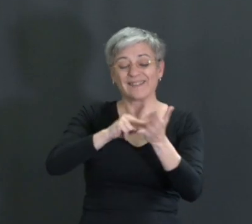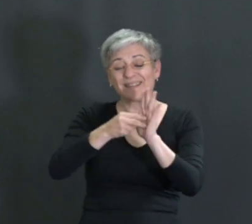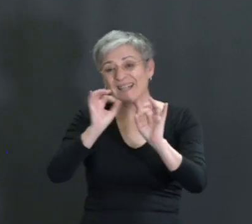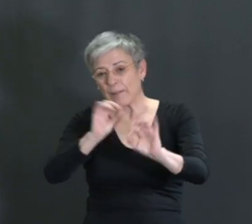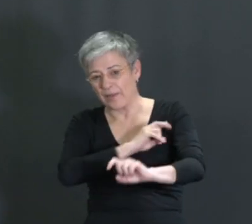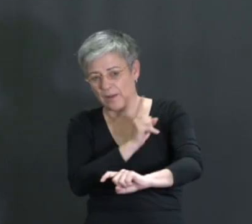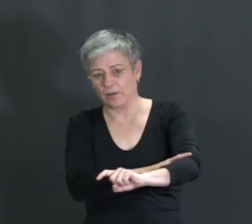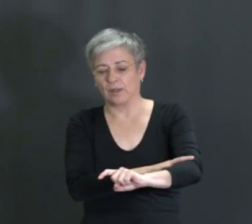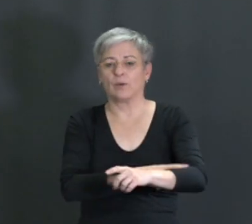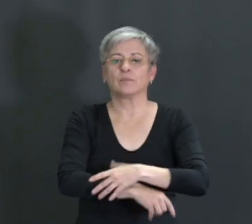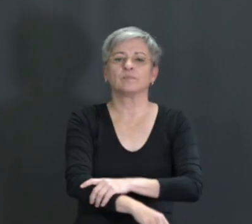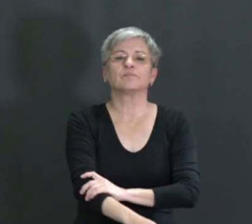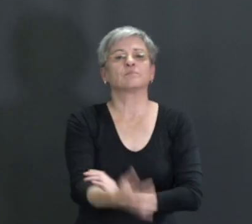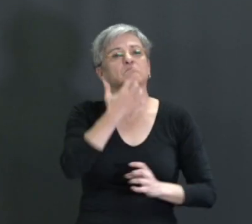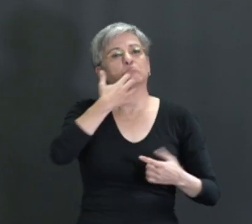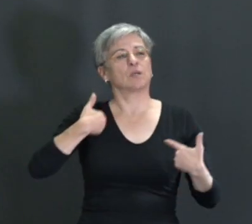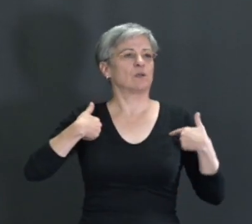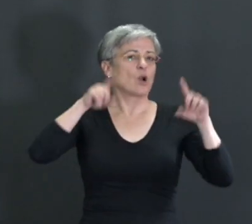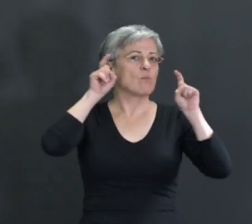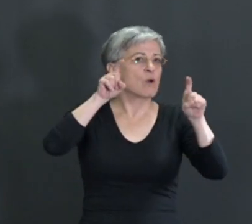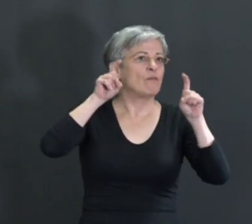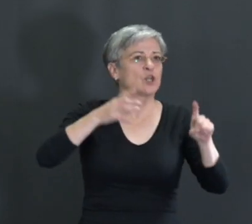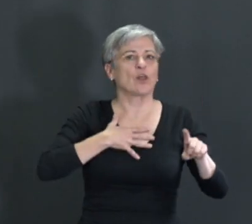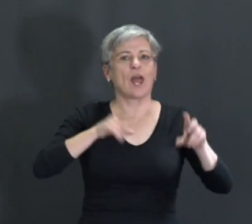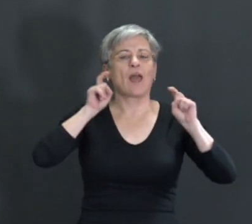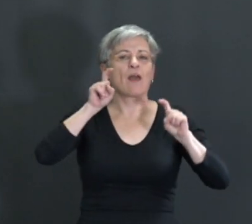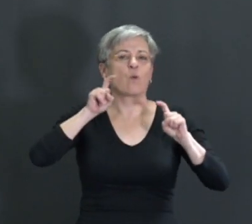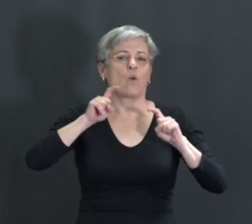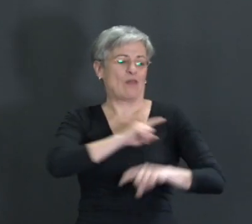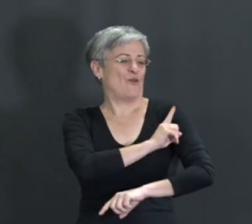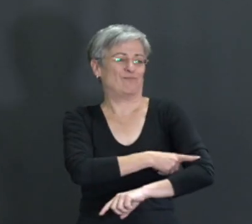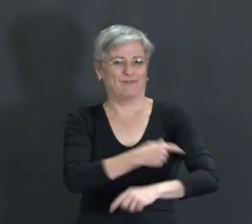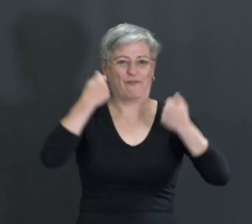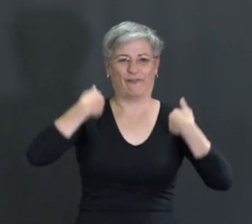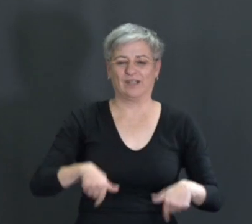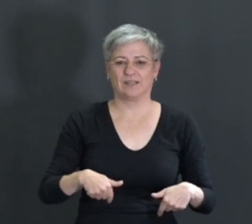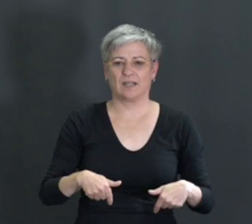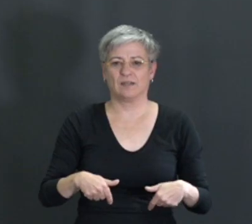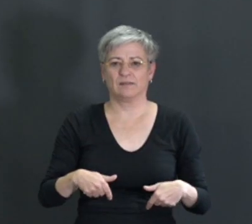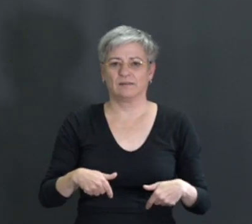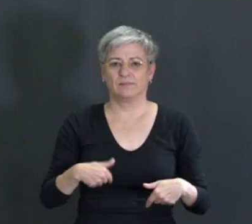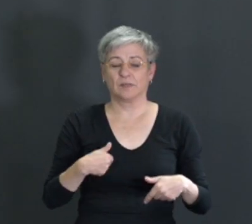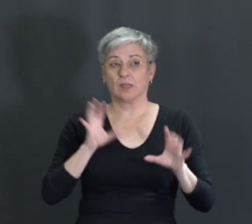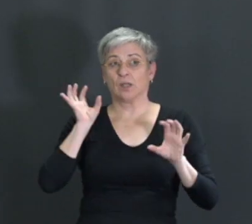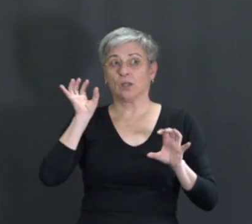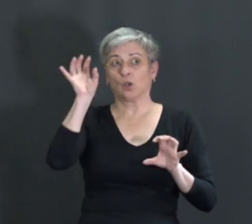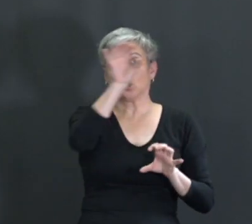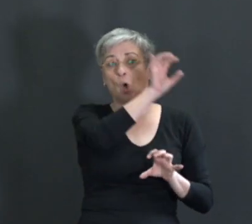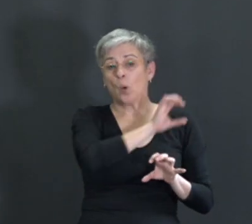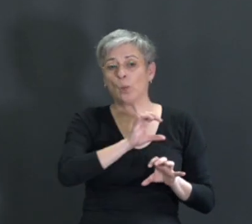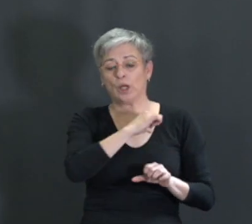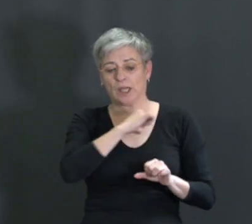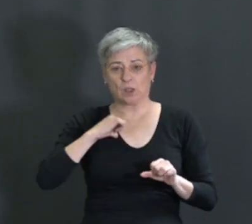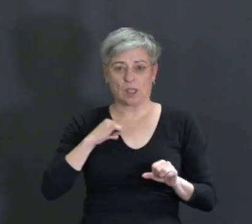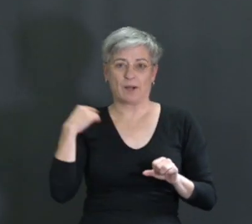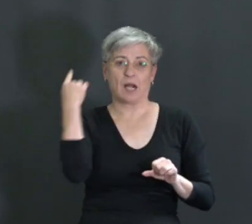deportivos. Yo me pongo en un profesora de educación física. Con cada comunidad tiene su ratio de